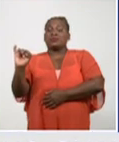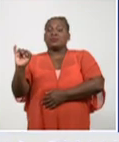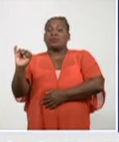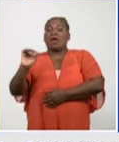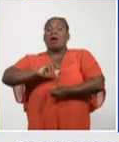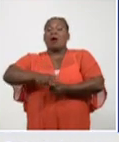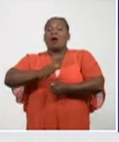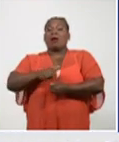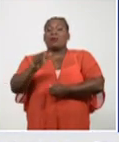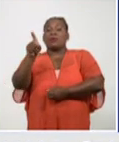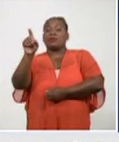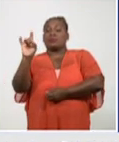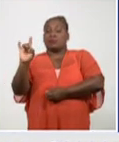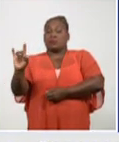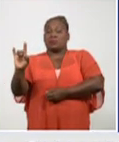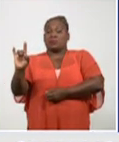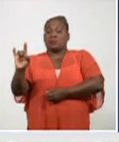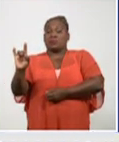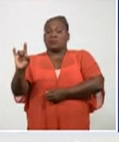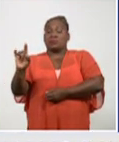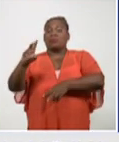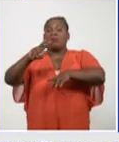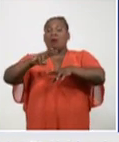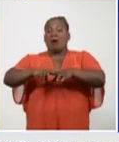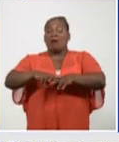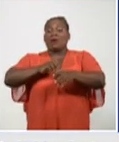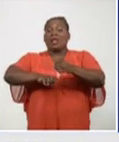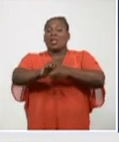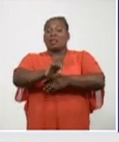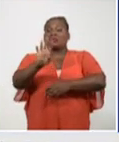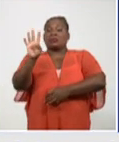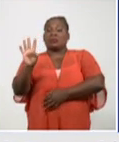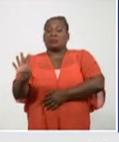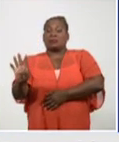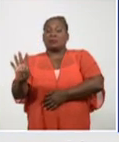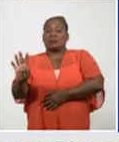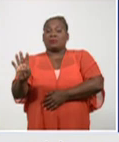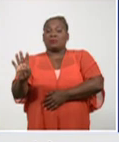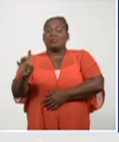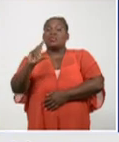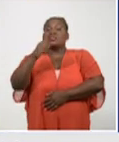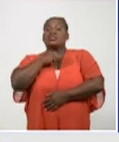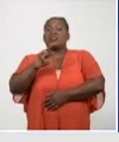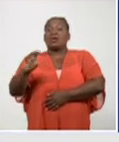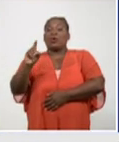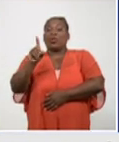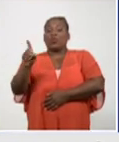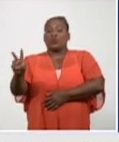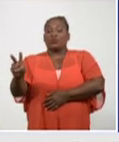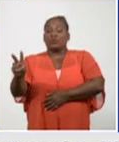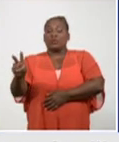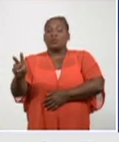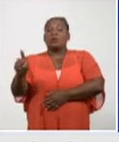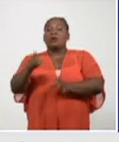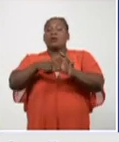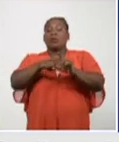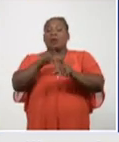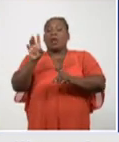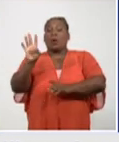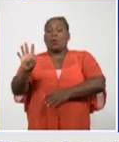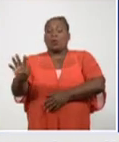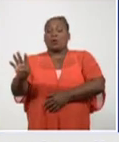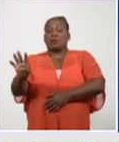Naranjo 19, Habana del Este 4, El Cerro 12, Regla 4, del